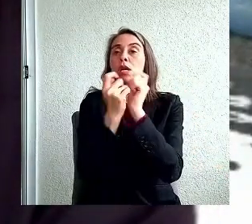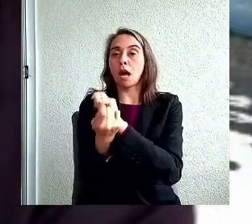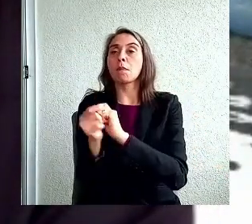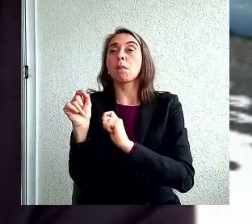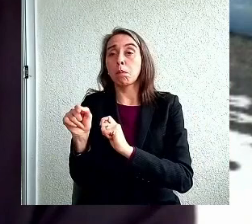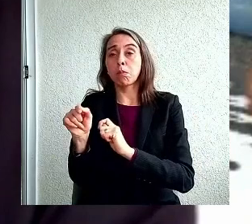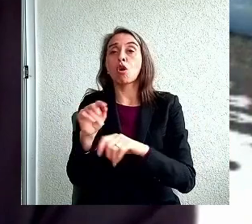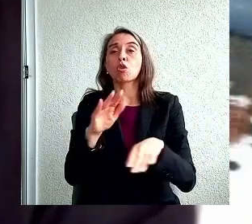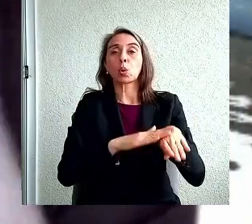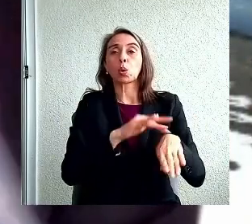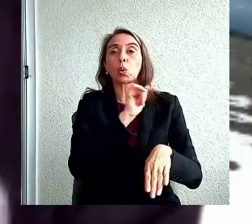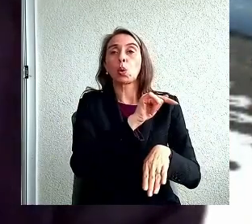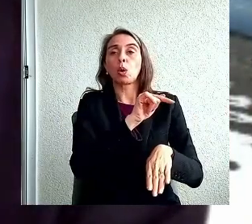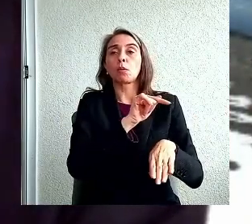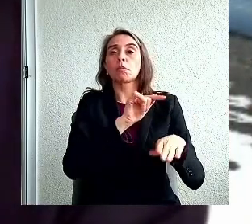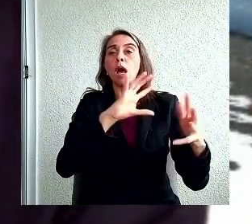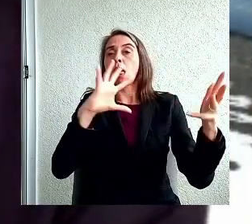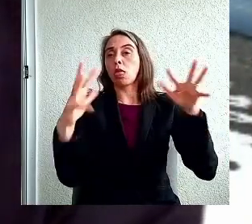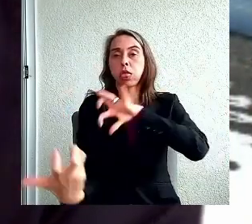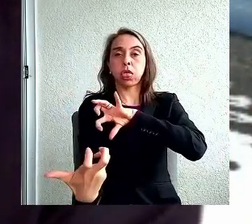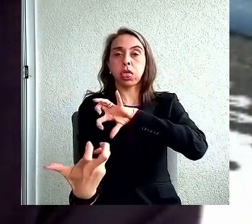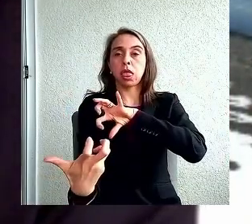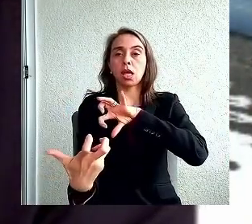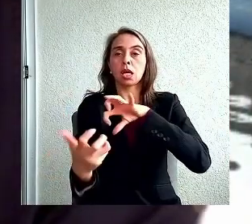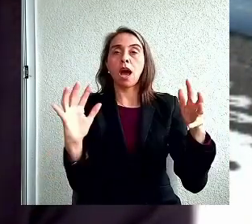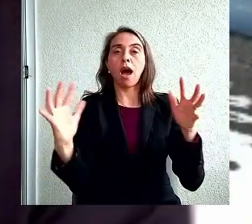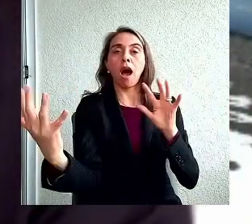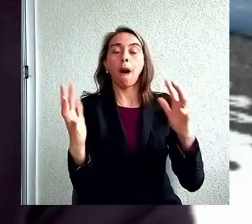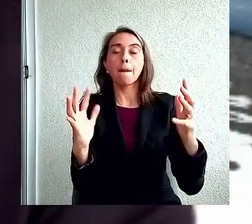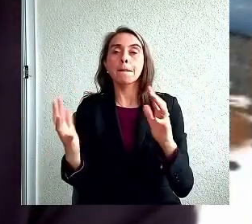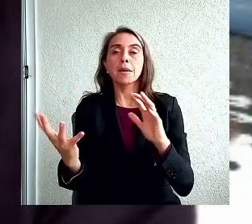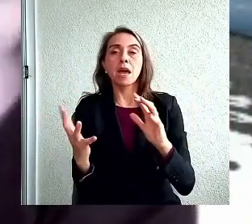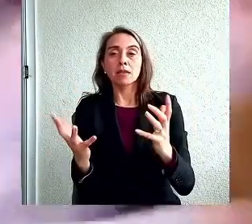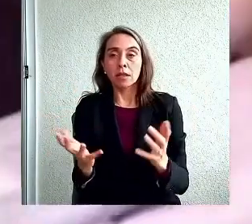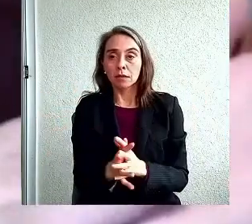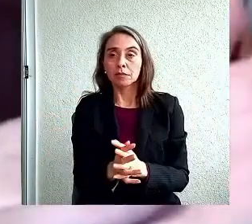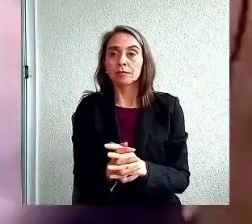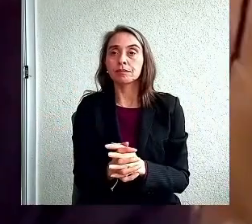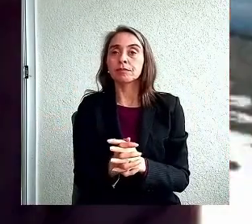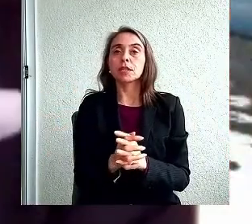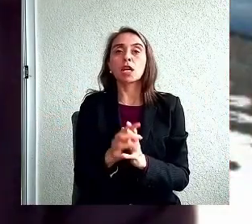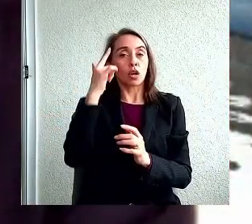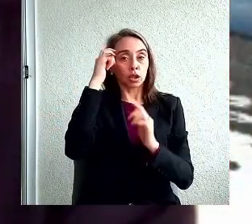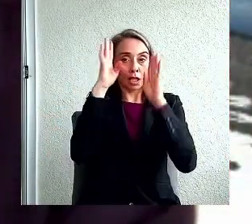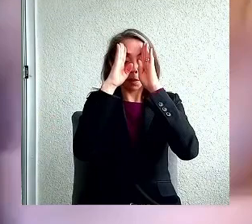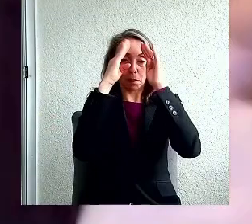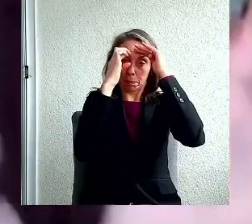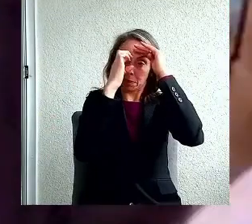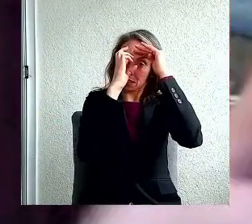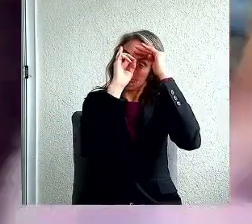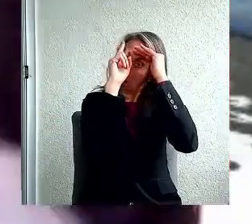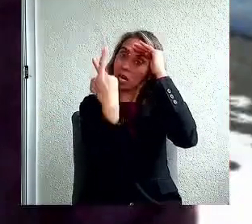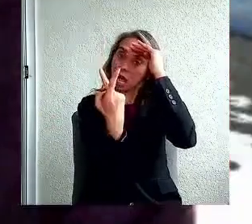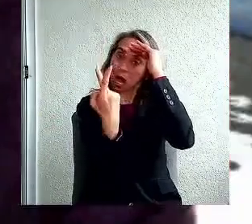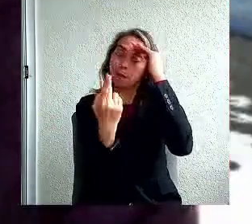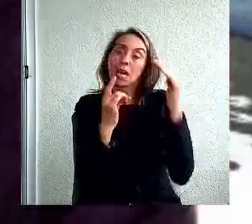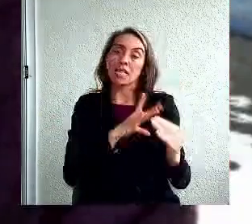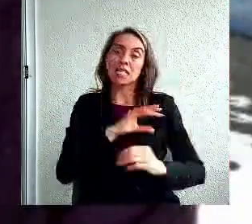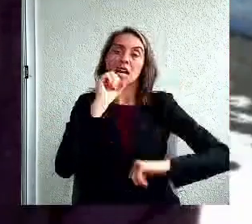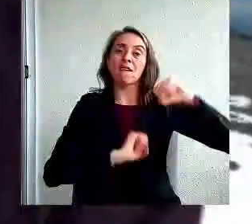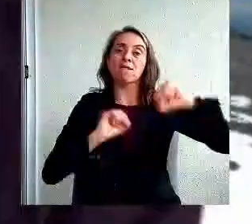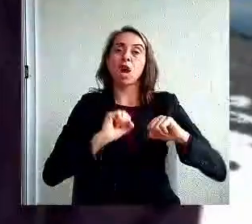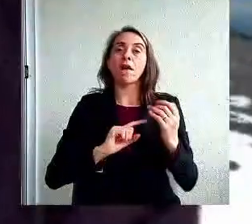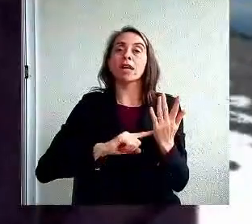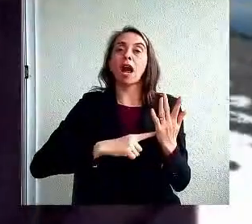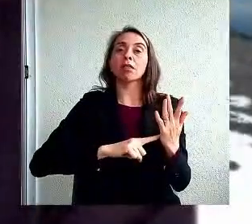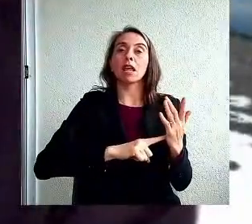ambiental, ¿ya? Quizás cambiar el paradigma en que tenemos que desarrollar tecnologías aquí en el propio país de manera de vender esas